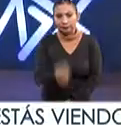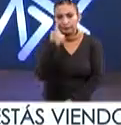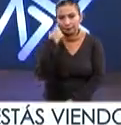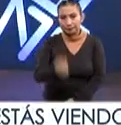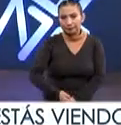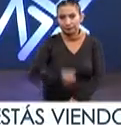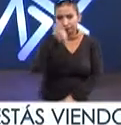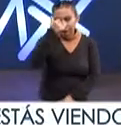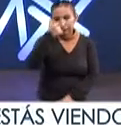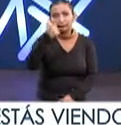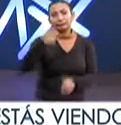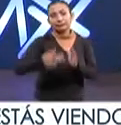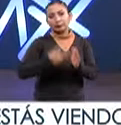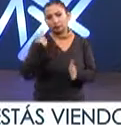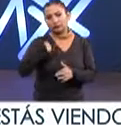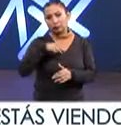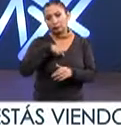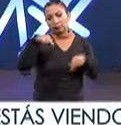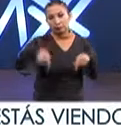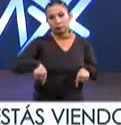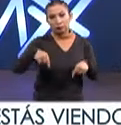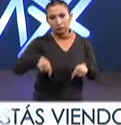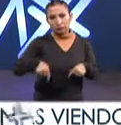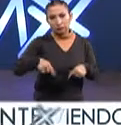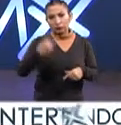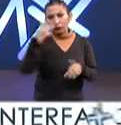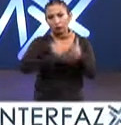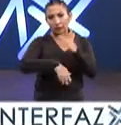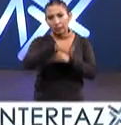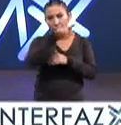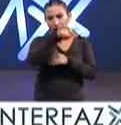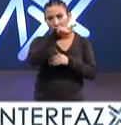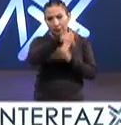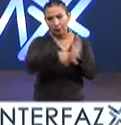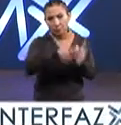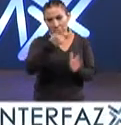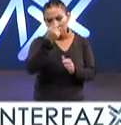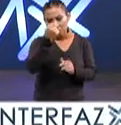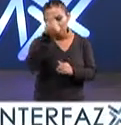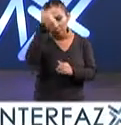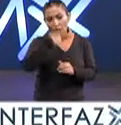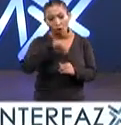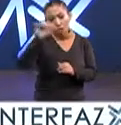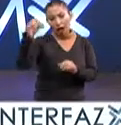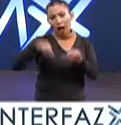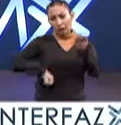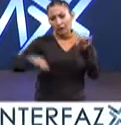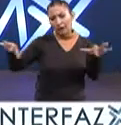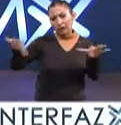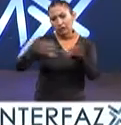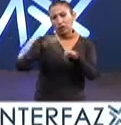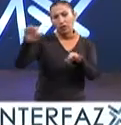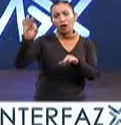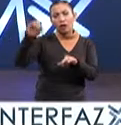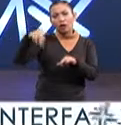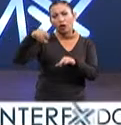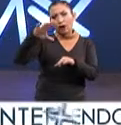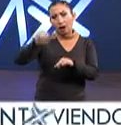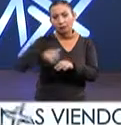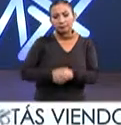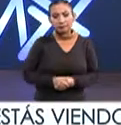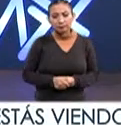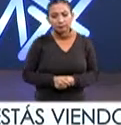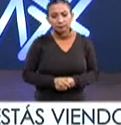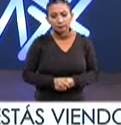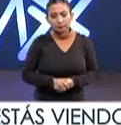es la primera edición que hacemos en 2017, sí. Forma parte de otro tipo de actividades que realizamos con el Fondo de Cultura